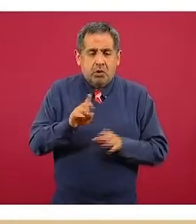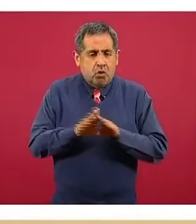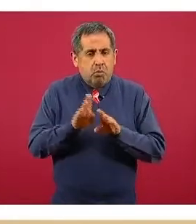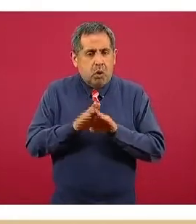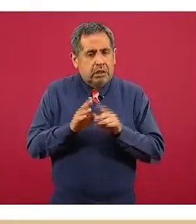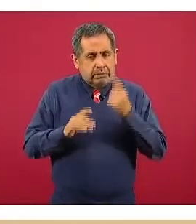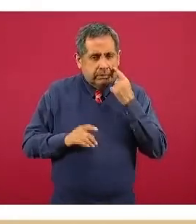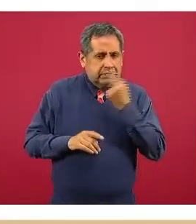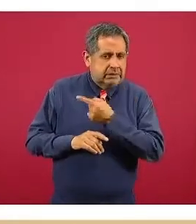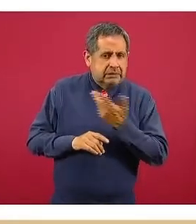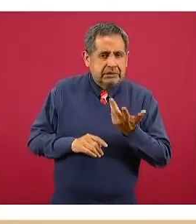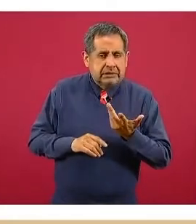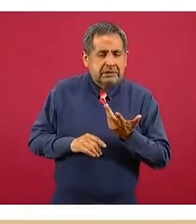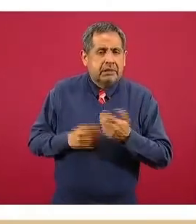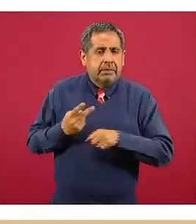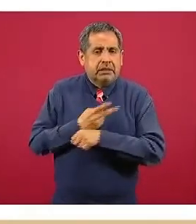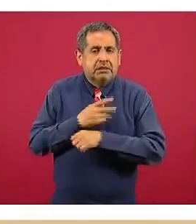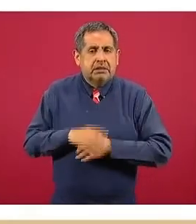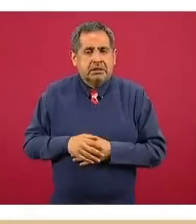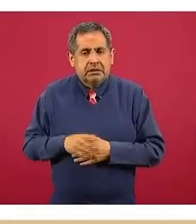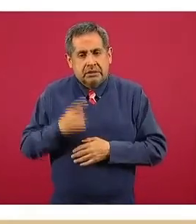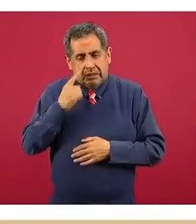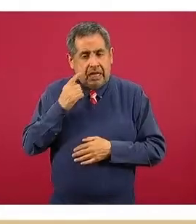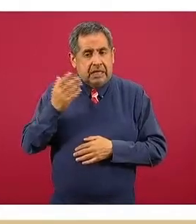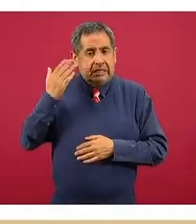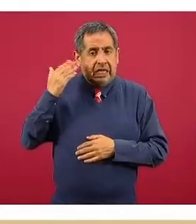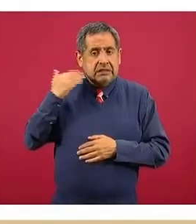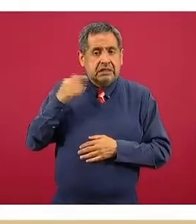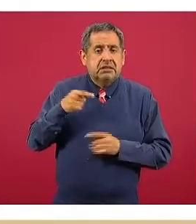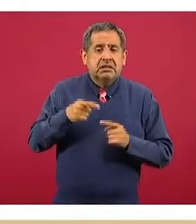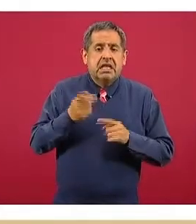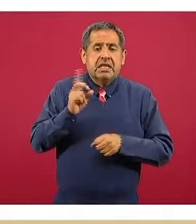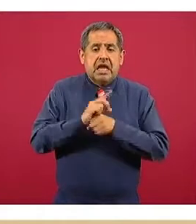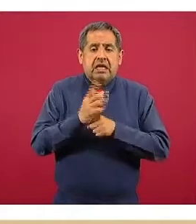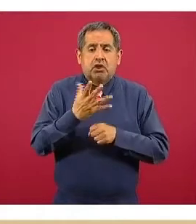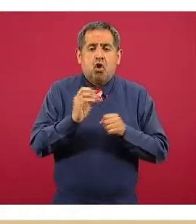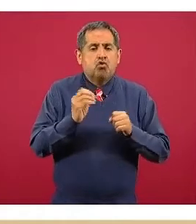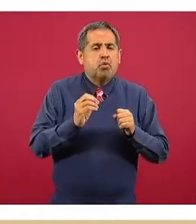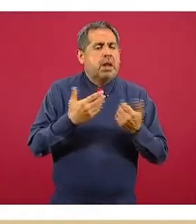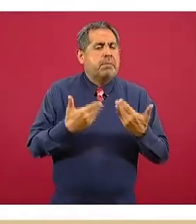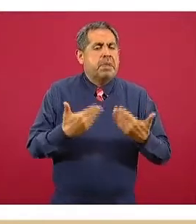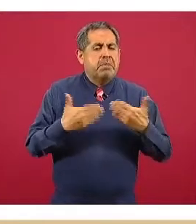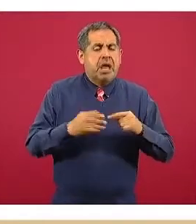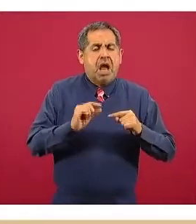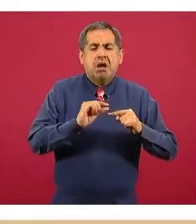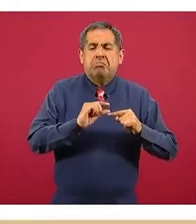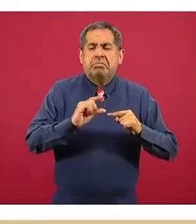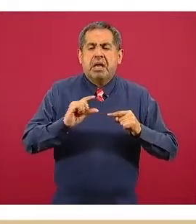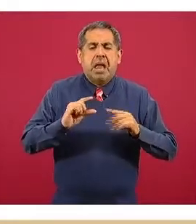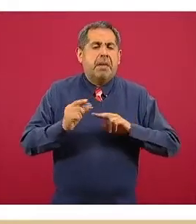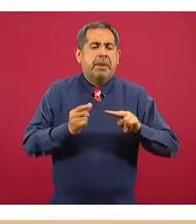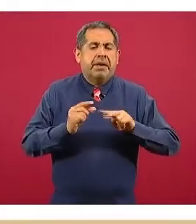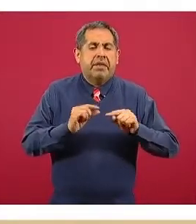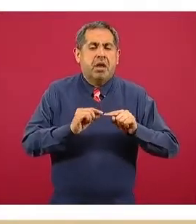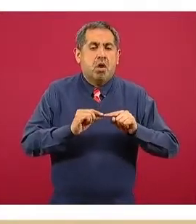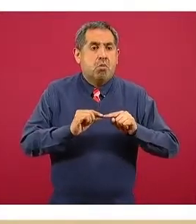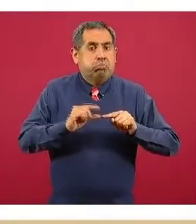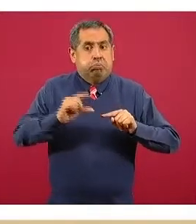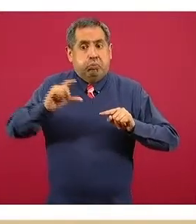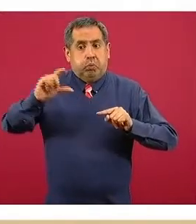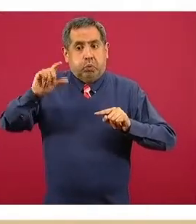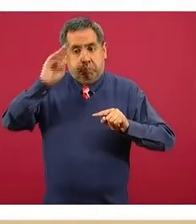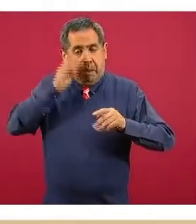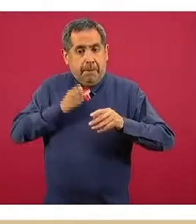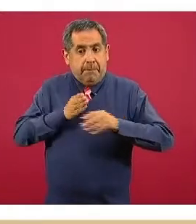se ha comportado en los últimos días, es decir, de haber estado hasta el 5 de octubre todavía en un rango verde, vino un